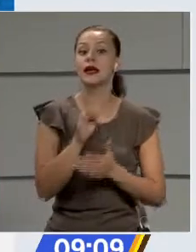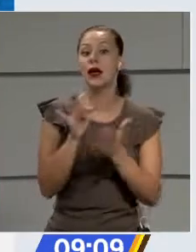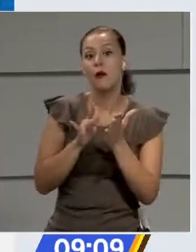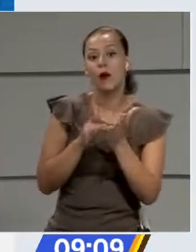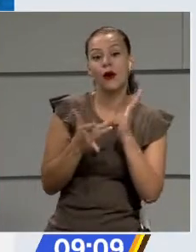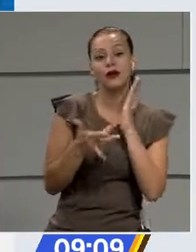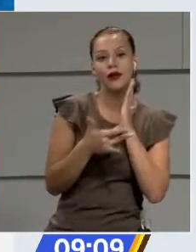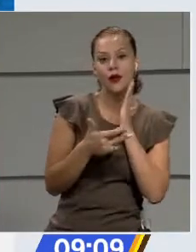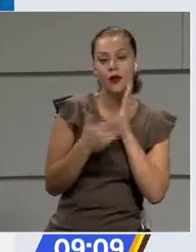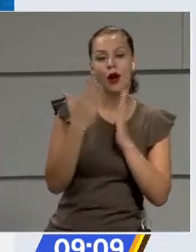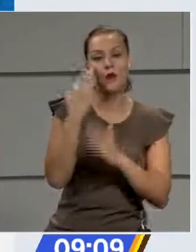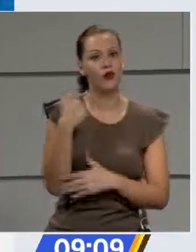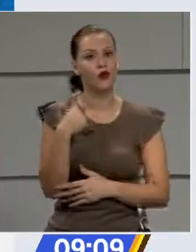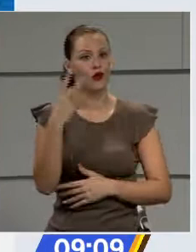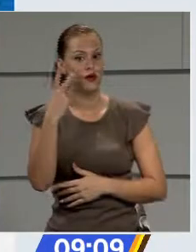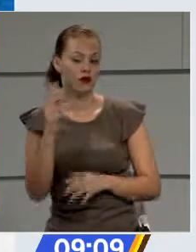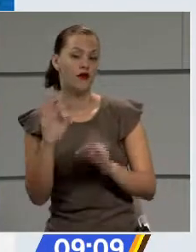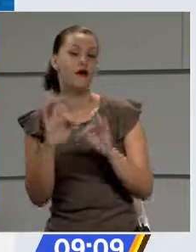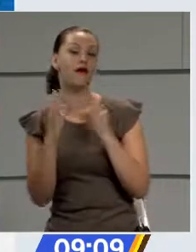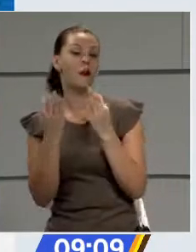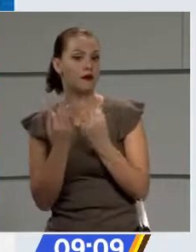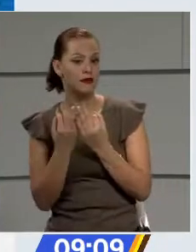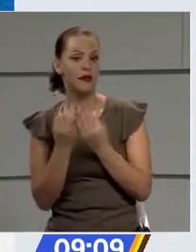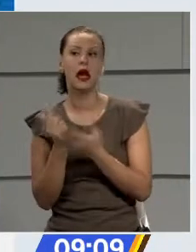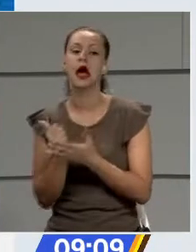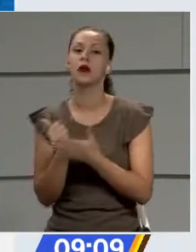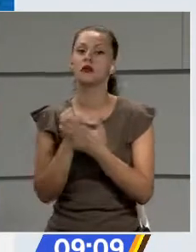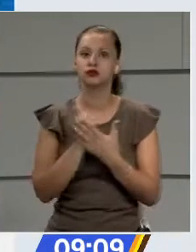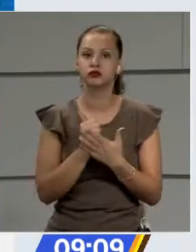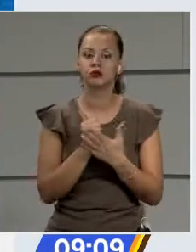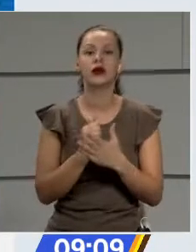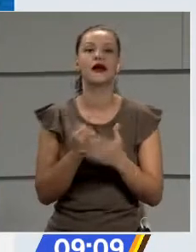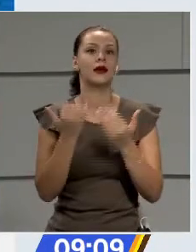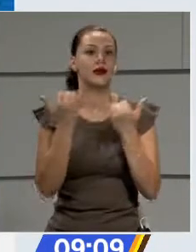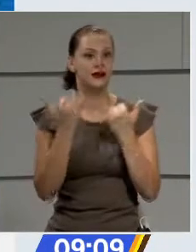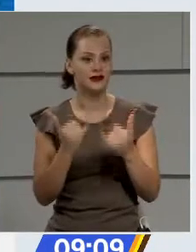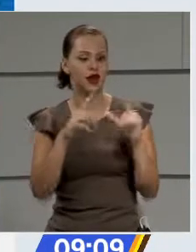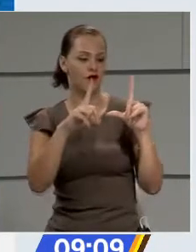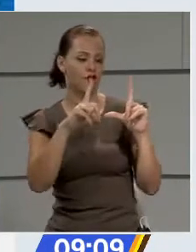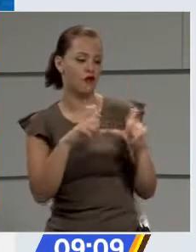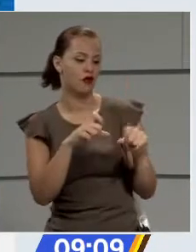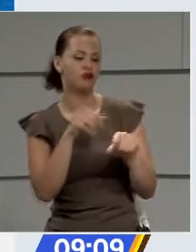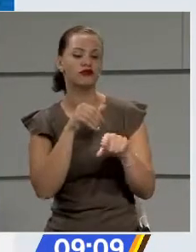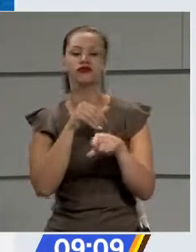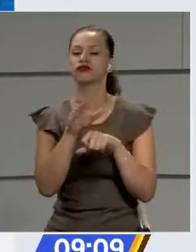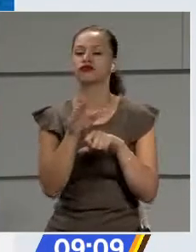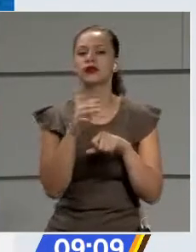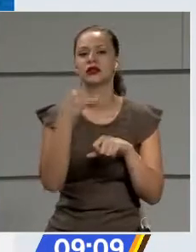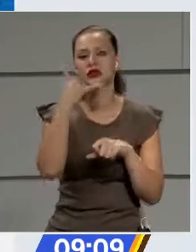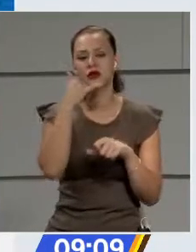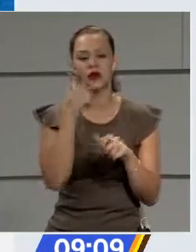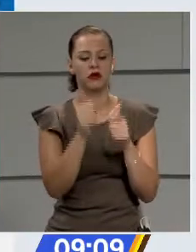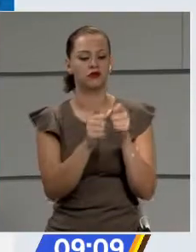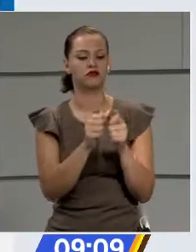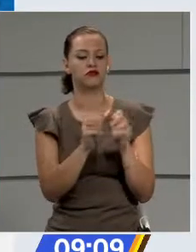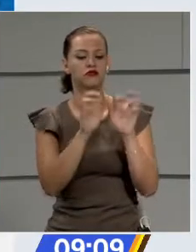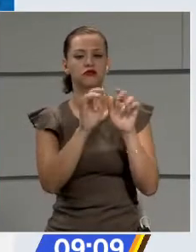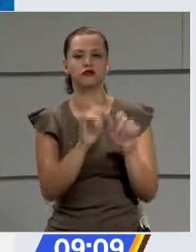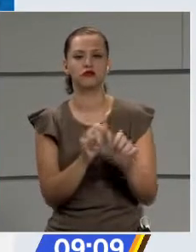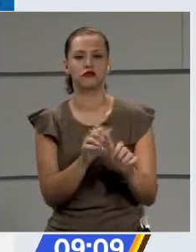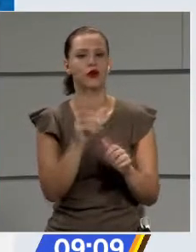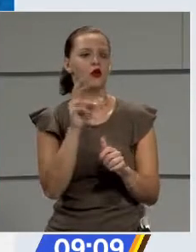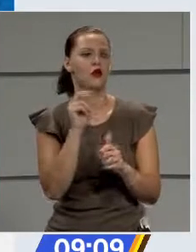tecnología, porque he visto, ¿verdad?, que las familias nos han ayudado, que ya toman la foto e inmediatamente con el celular escriben el poema, ya ni